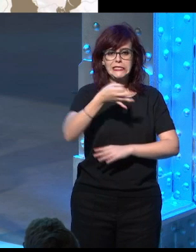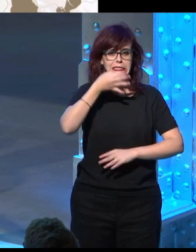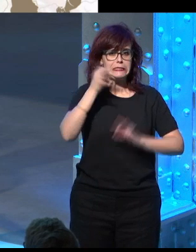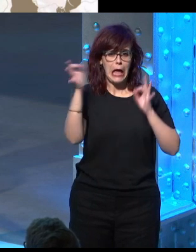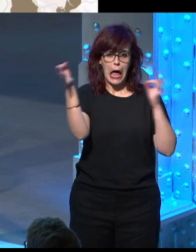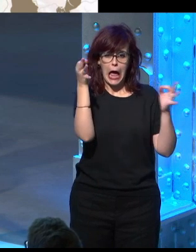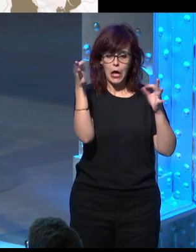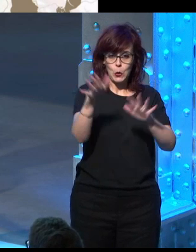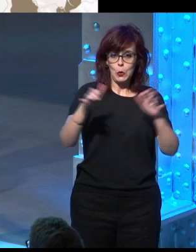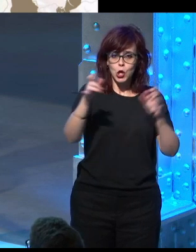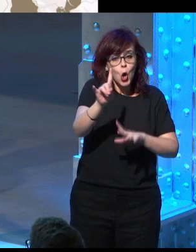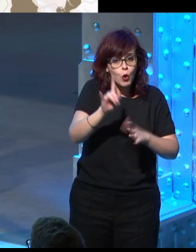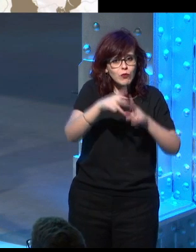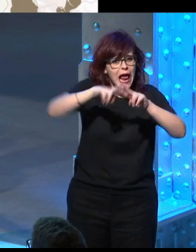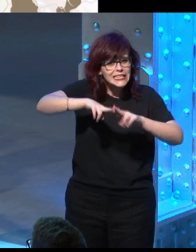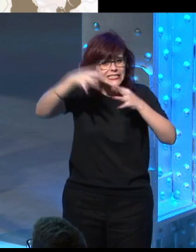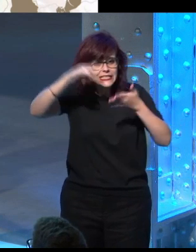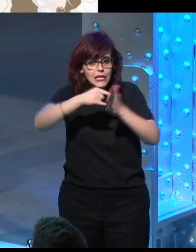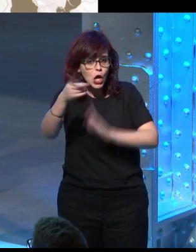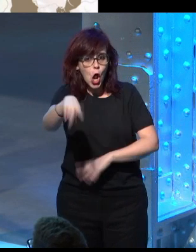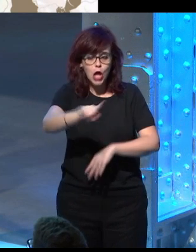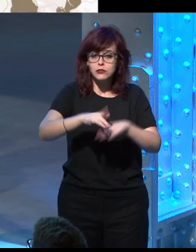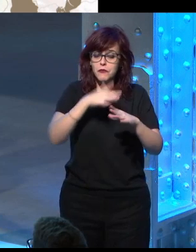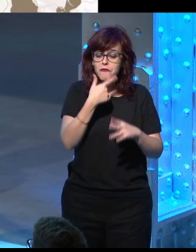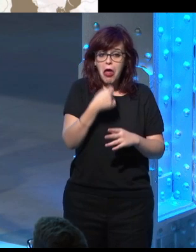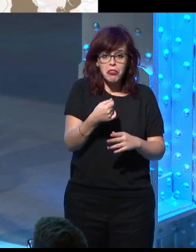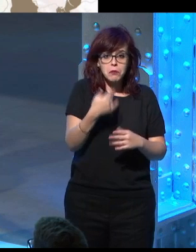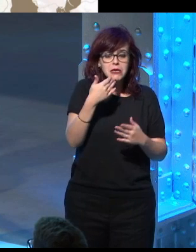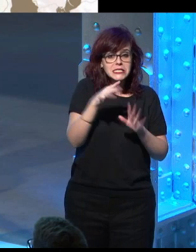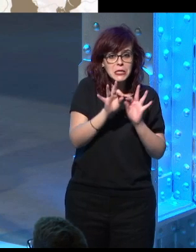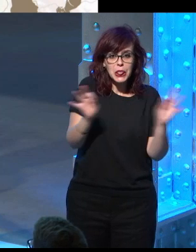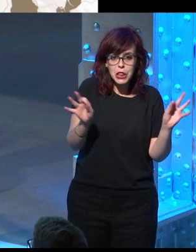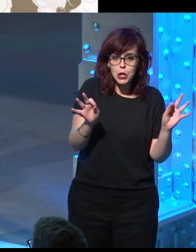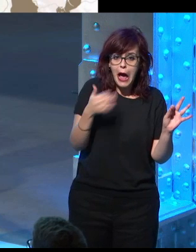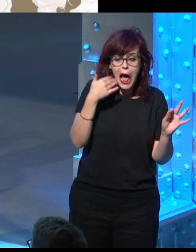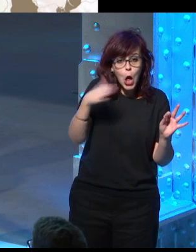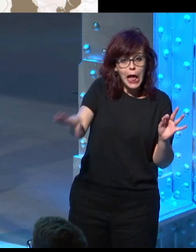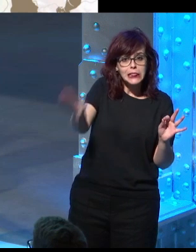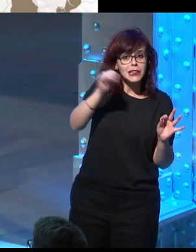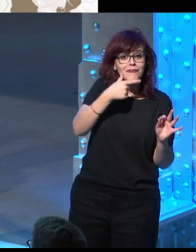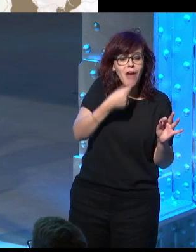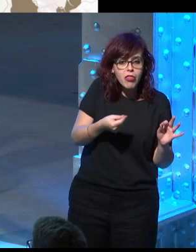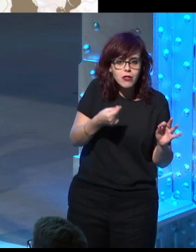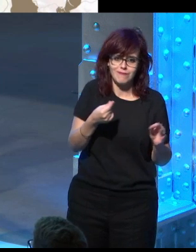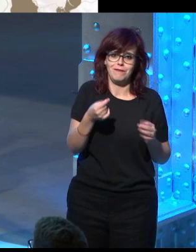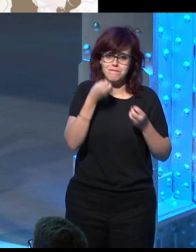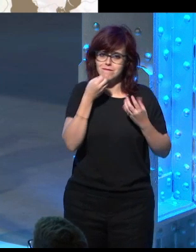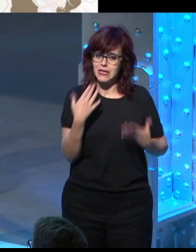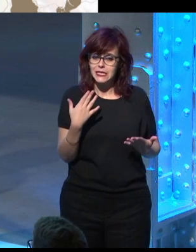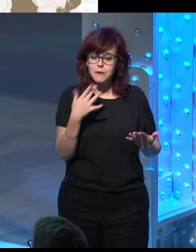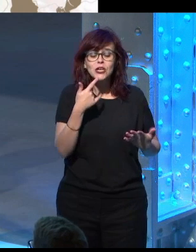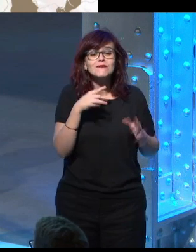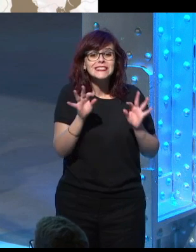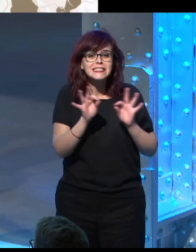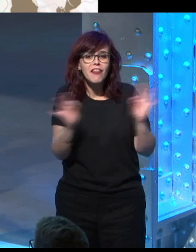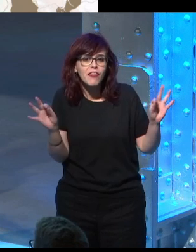concreto o un análisis muy técnico, sino intenta ir a lo fácil, intenta ir a lo sencillo, a lo que la gente puede entender de primeras. Claro, pero para intentar ir a lo sencillo y a lo que se puede